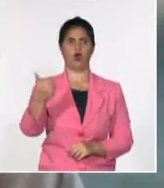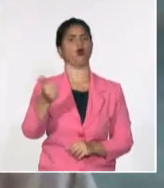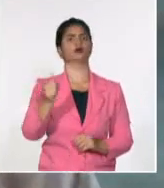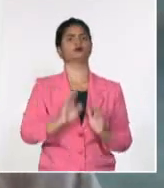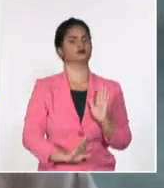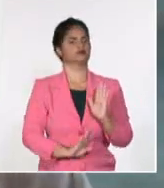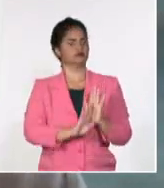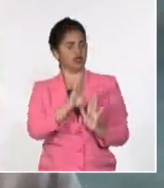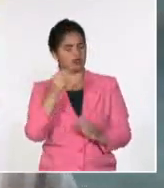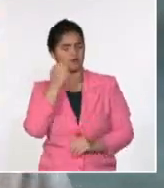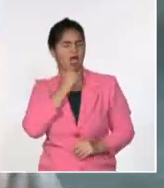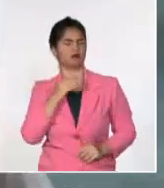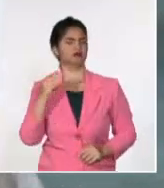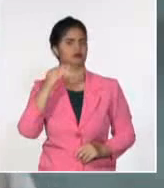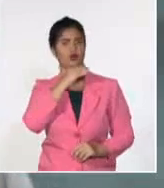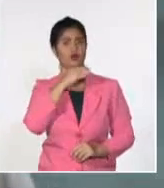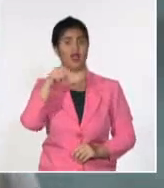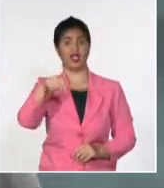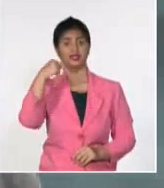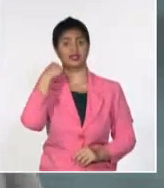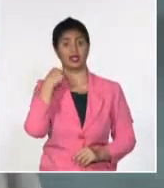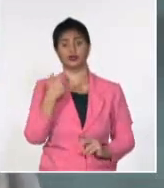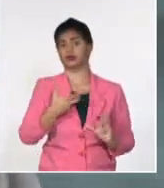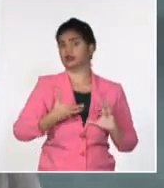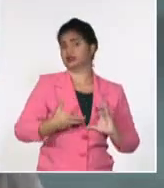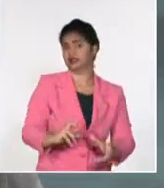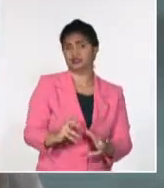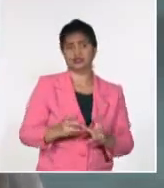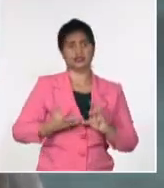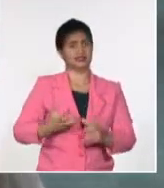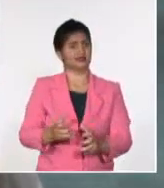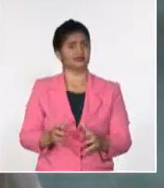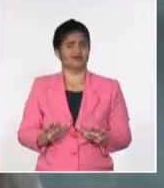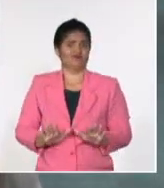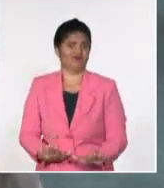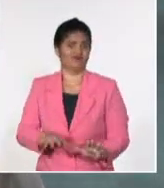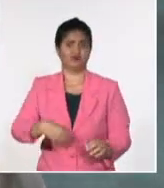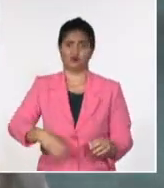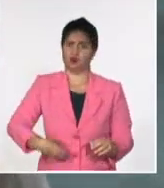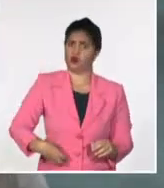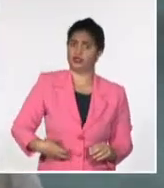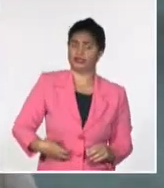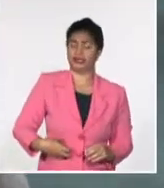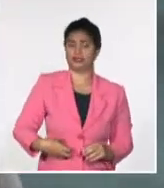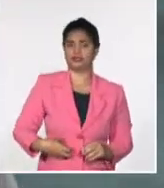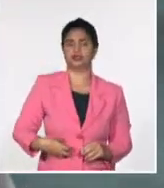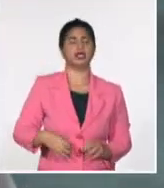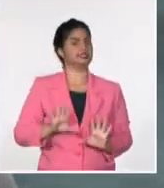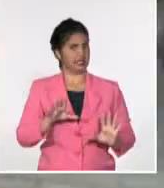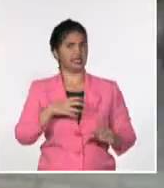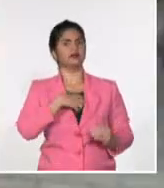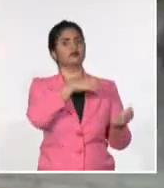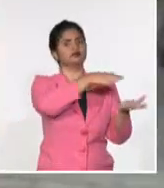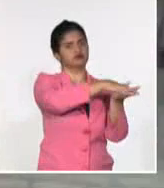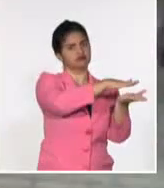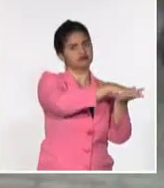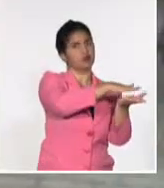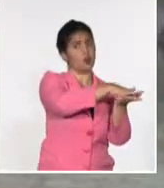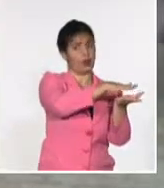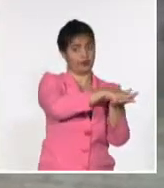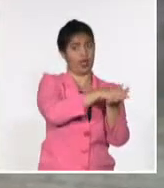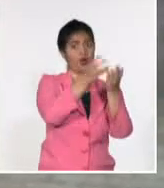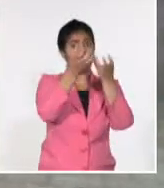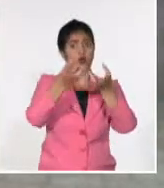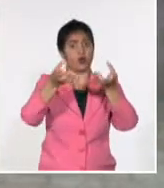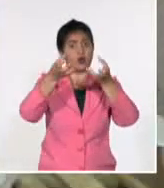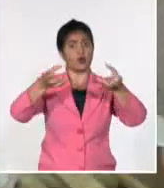nosotros enfrentamos el año 2023. Ya nosotros tenemos prácticamente toda la pulpa del año 2024 para el empate de la campaña del mango del